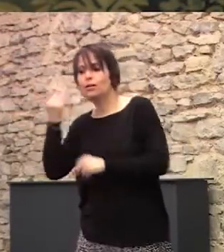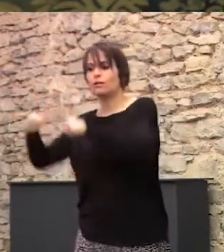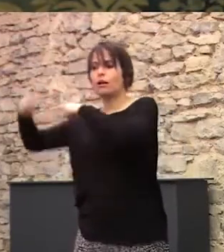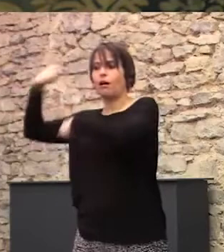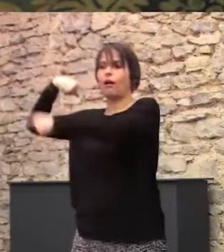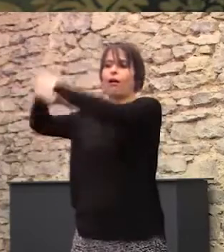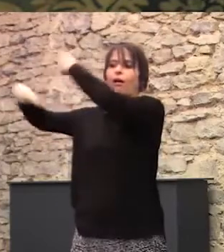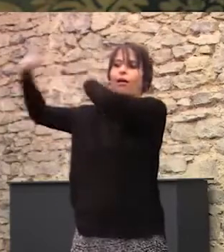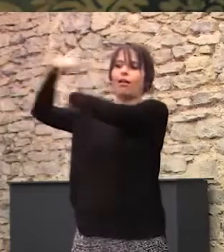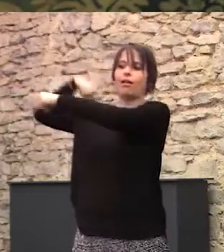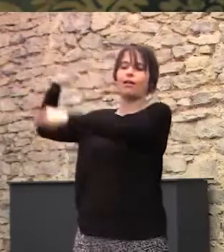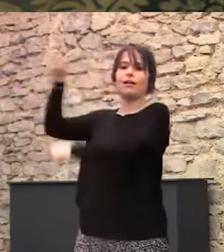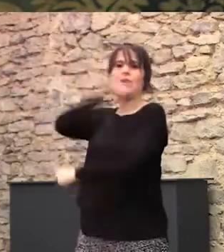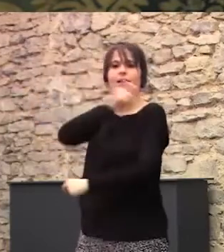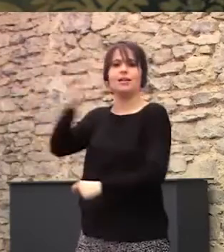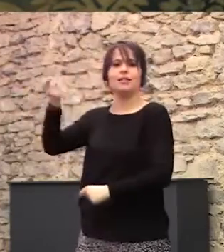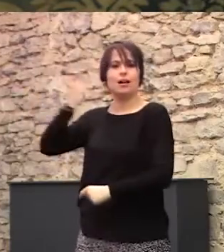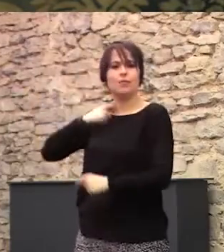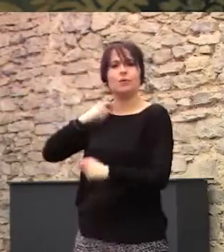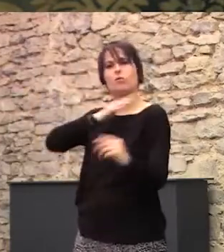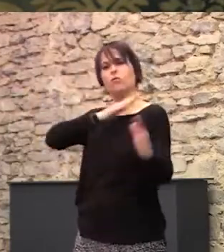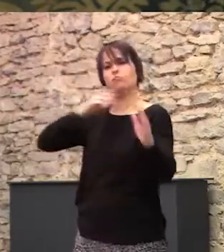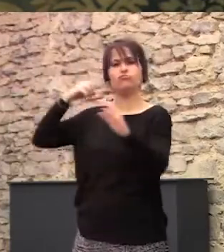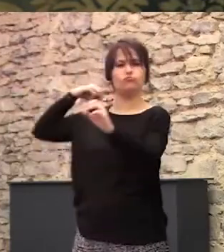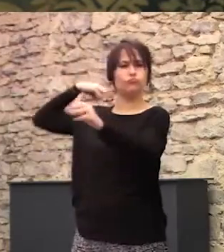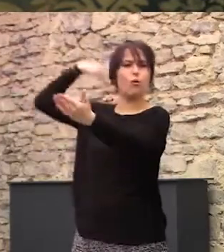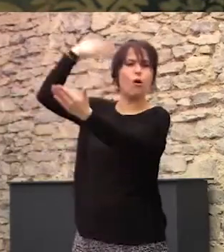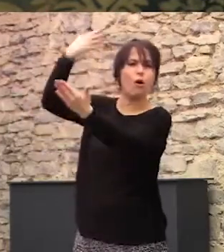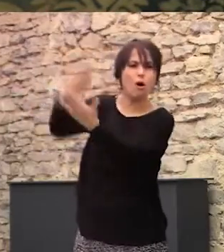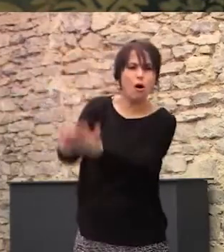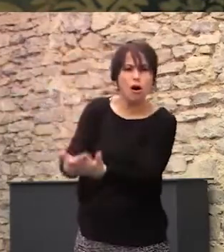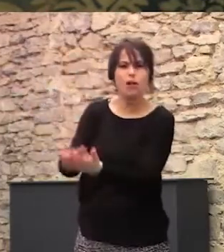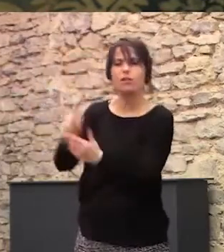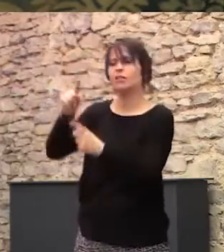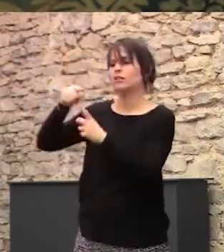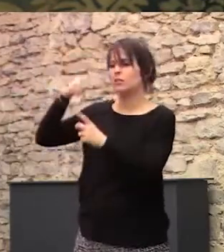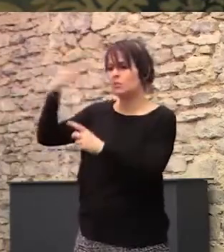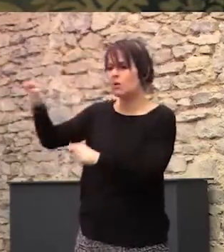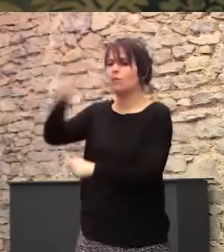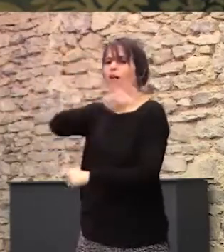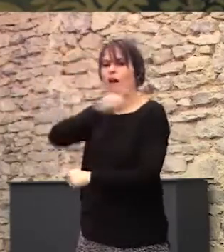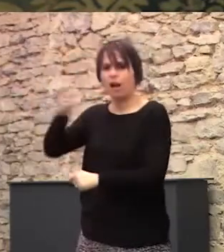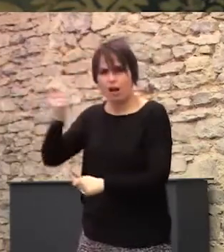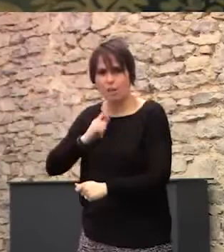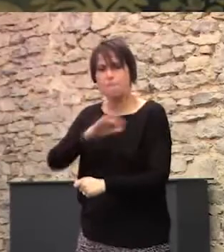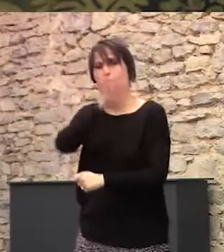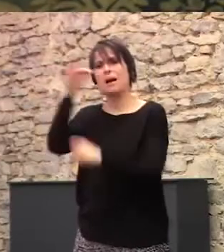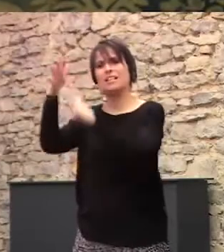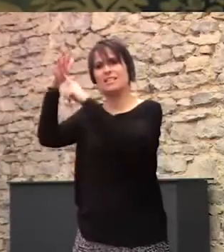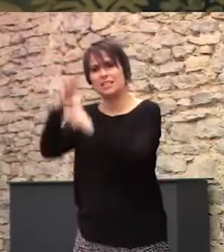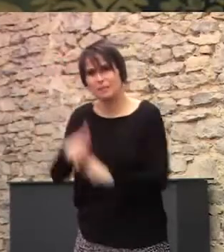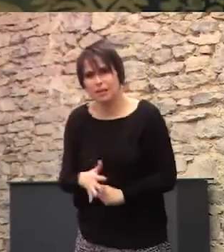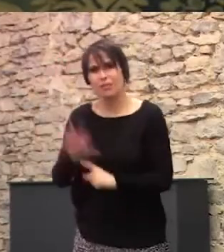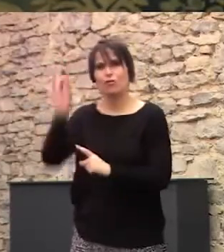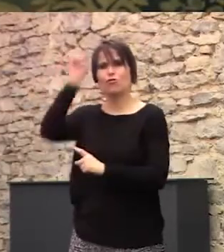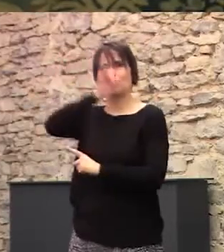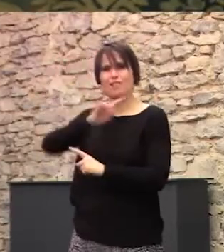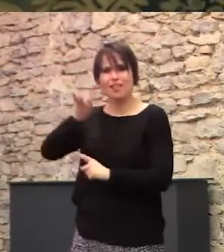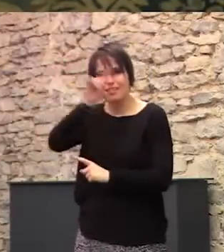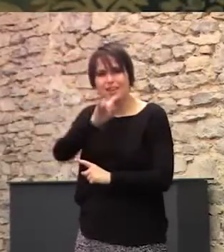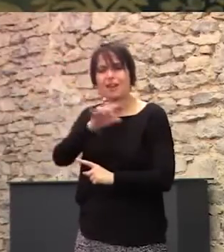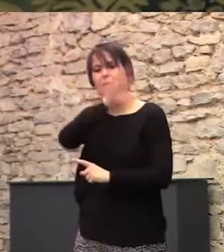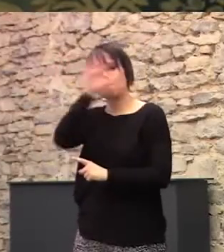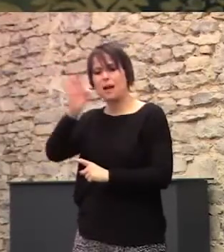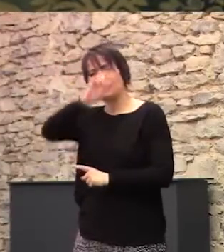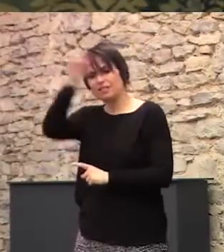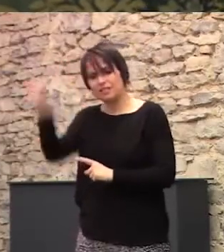han pasado siglos de esclavitud, luego décadas de discriminación racial, discriminación social, en todos los aspectos. Y esto es lo